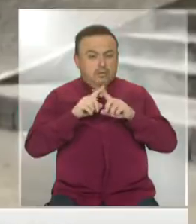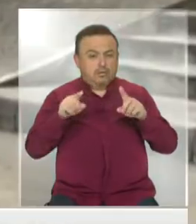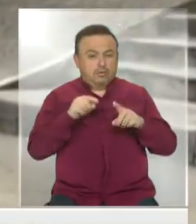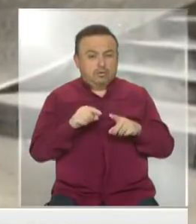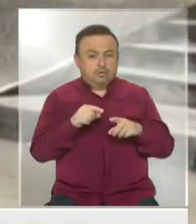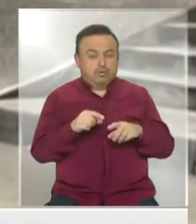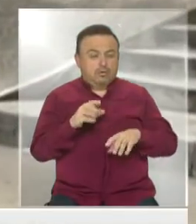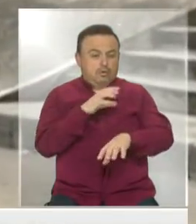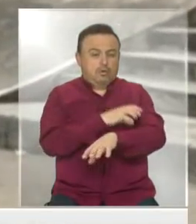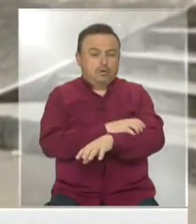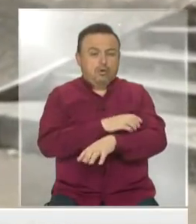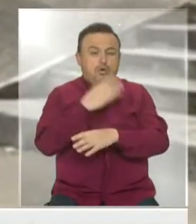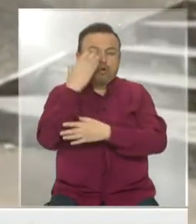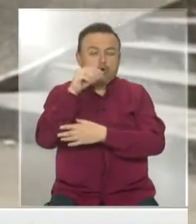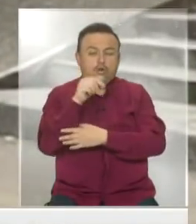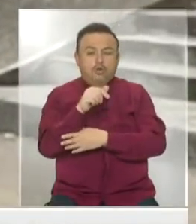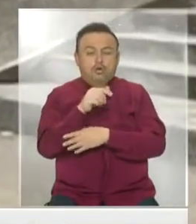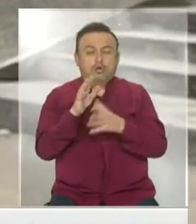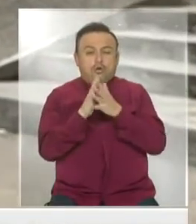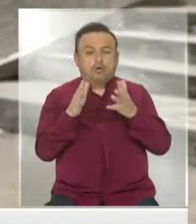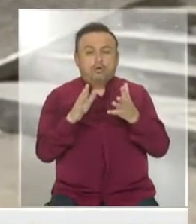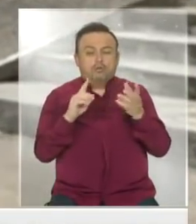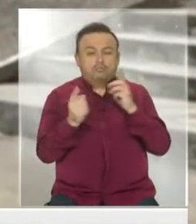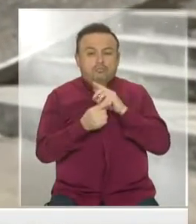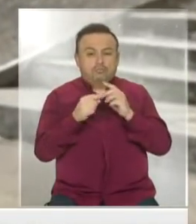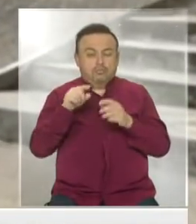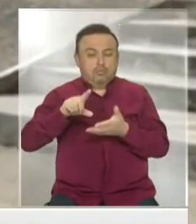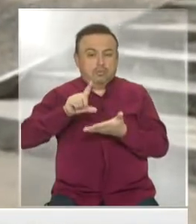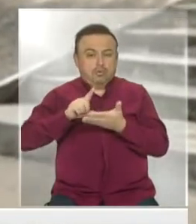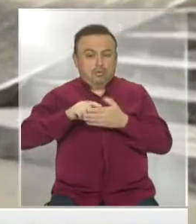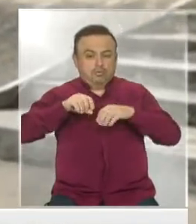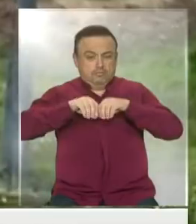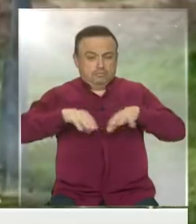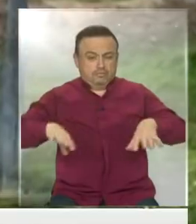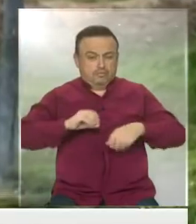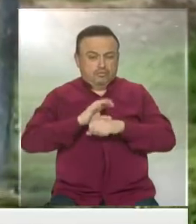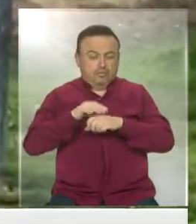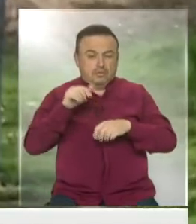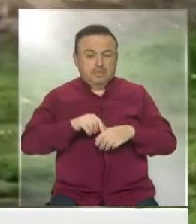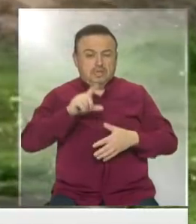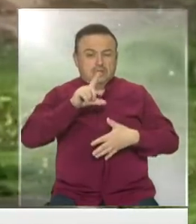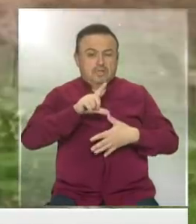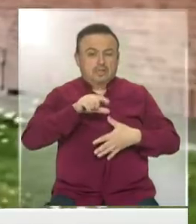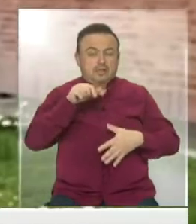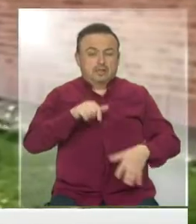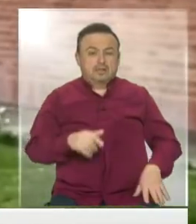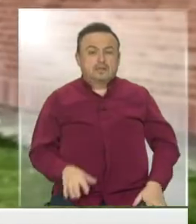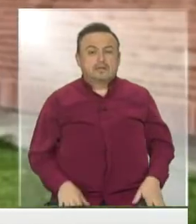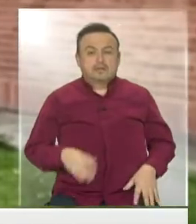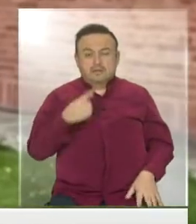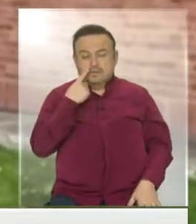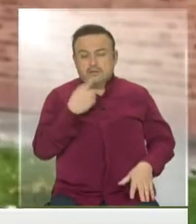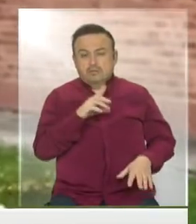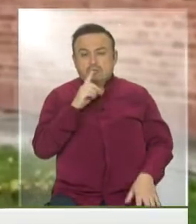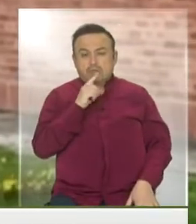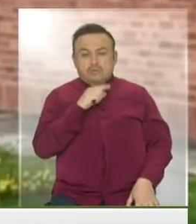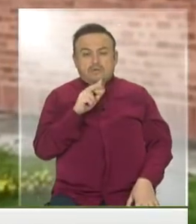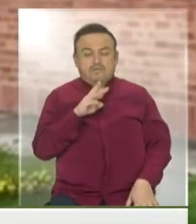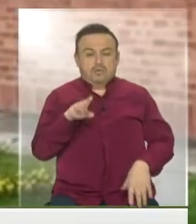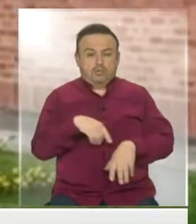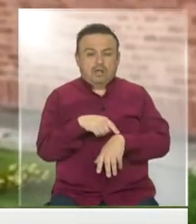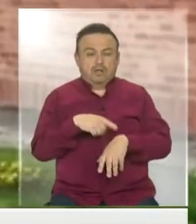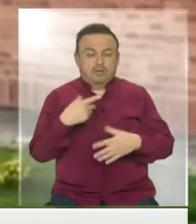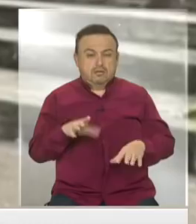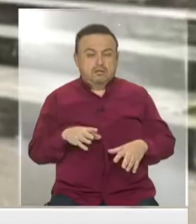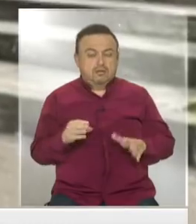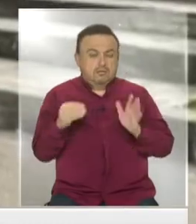nuestra región, Colombia, se ha convertido en el nuevo foco de la pandemia en Latinoamérica, y eso se ha hecho evidente en las últimas 24 horas,